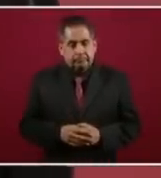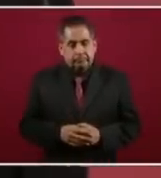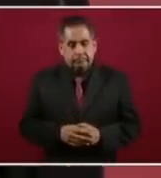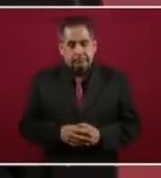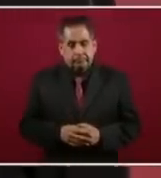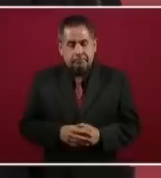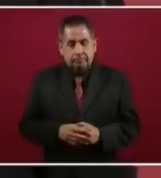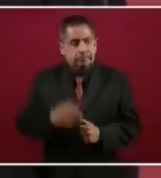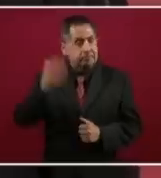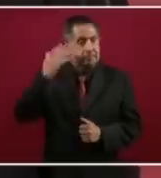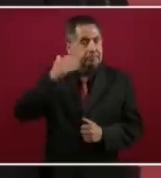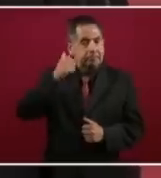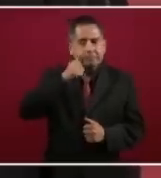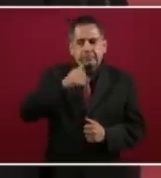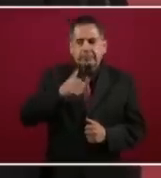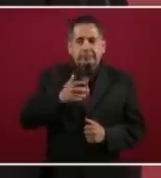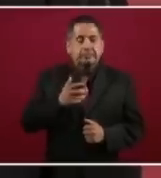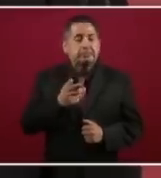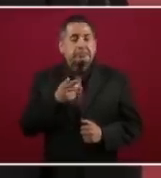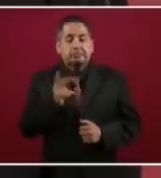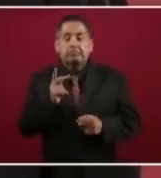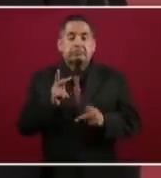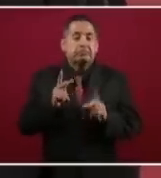el pretexto, la excusa